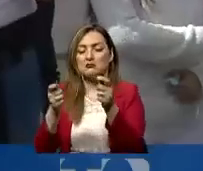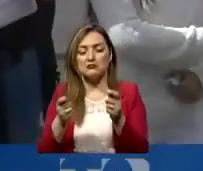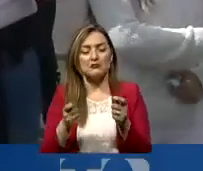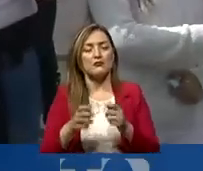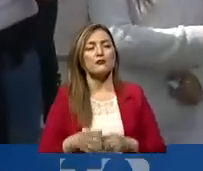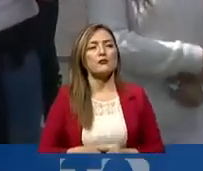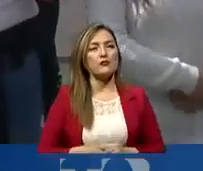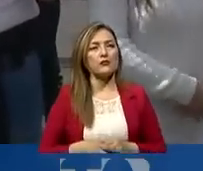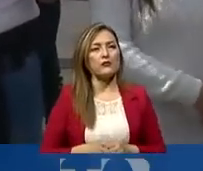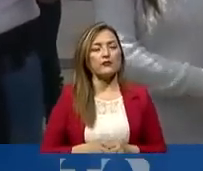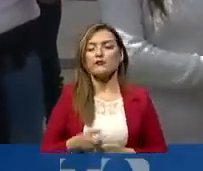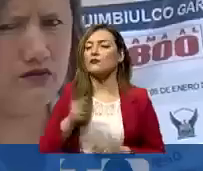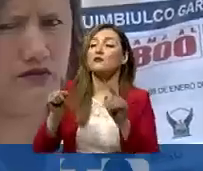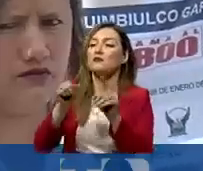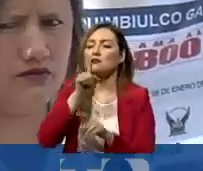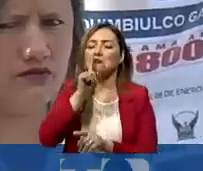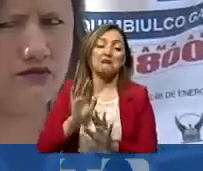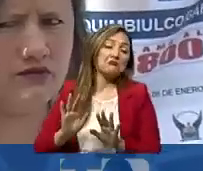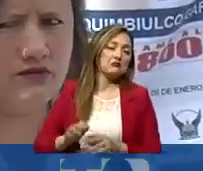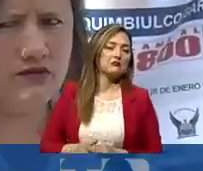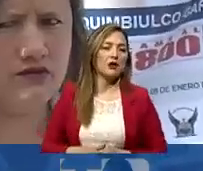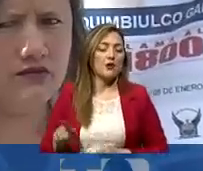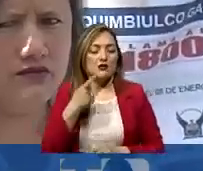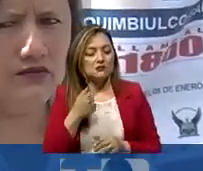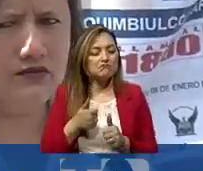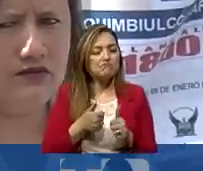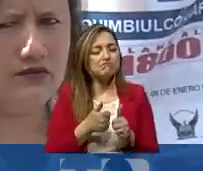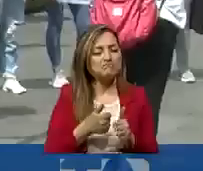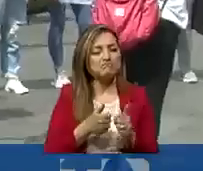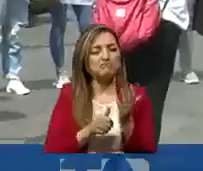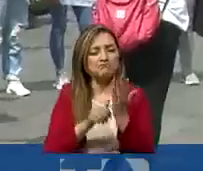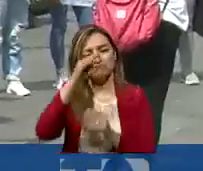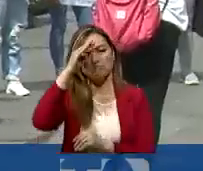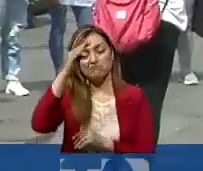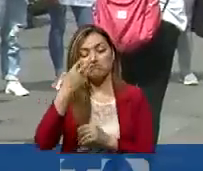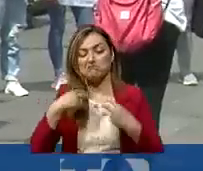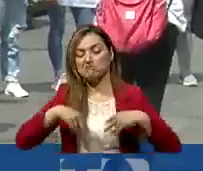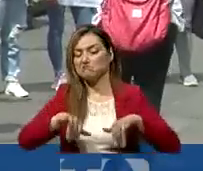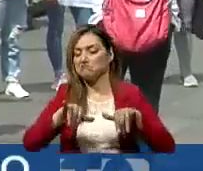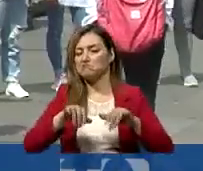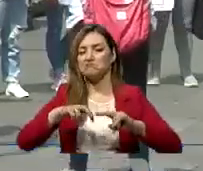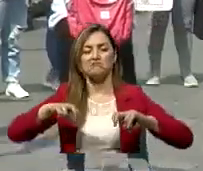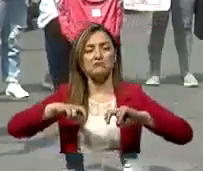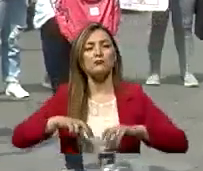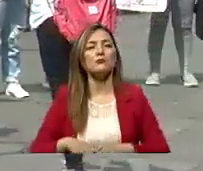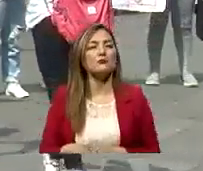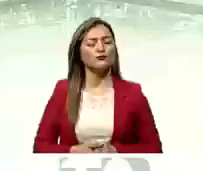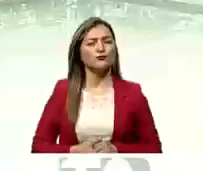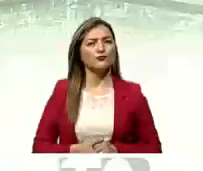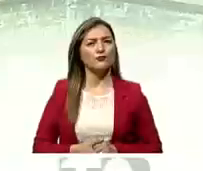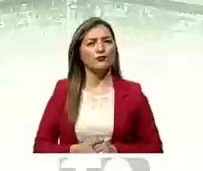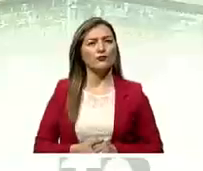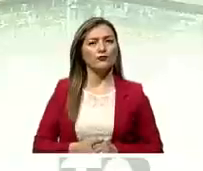Y aunque no emitieron declaraciones, aseguraron que darán seguimiento a este caso. En Quito, Natalie Jiménez, 24 horas.